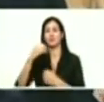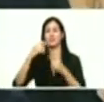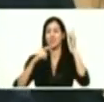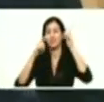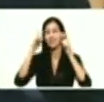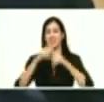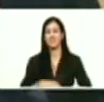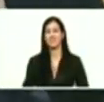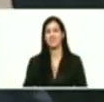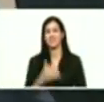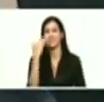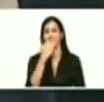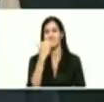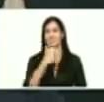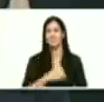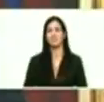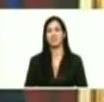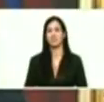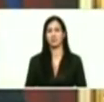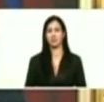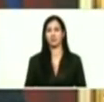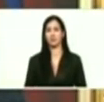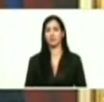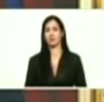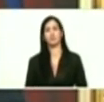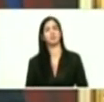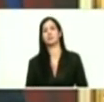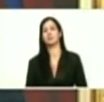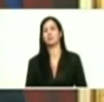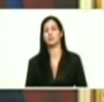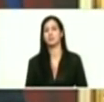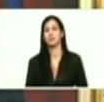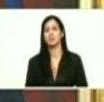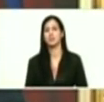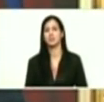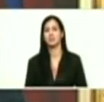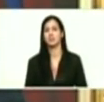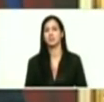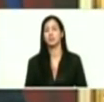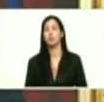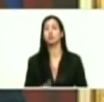bueno en cuanto al empleo